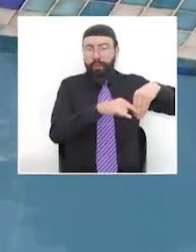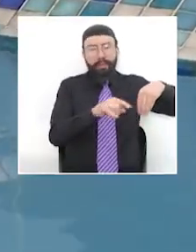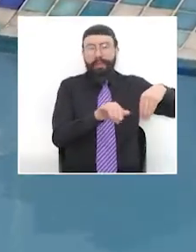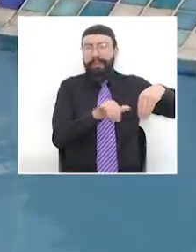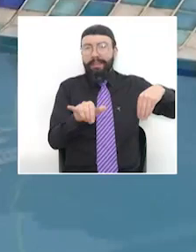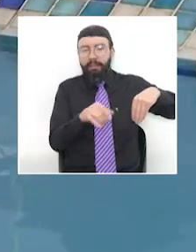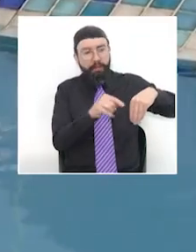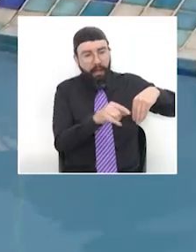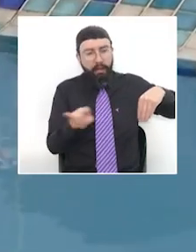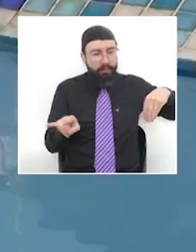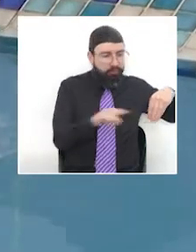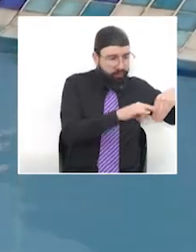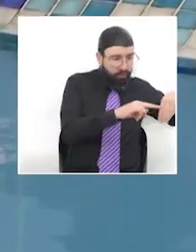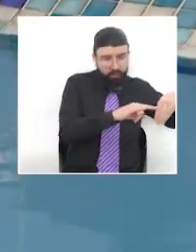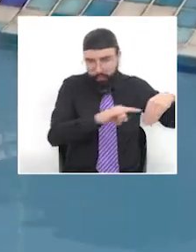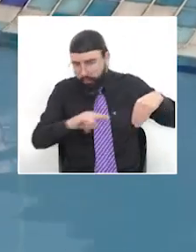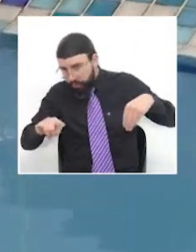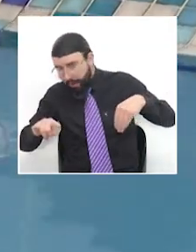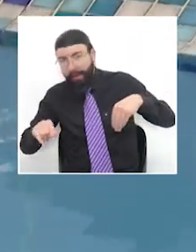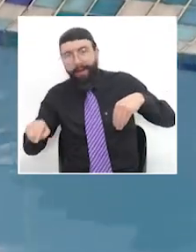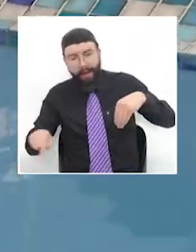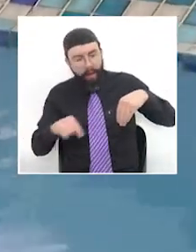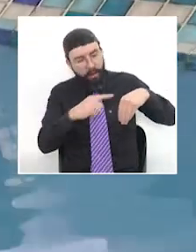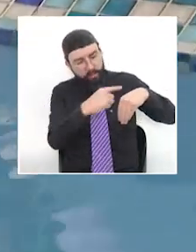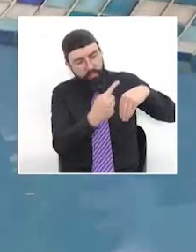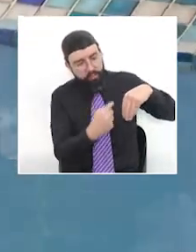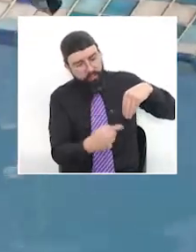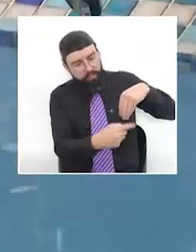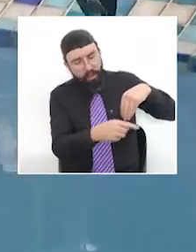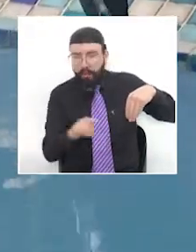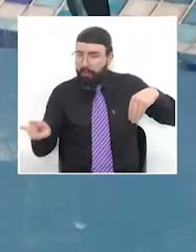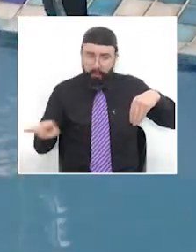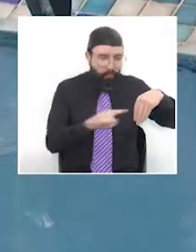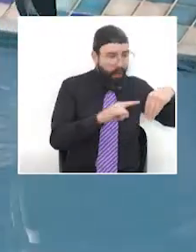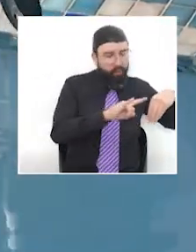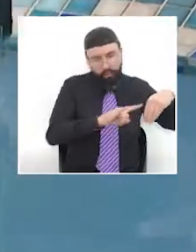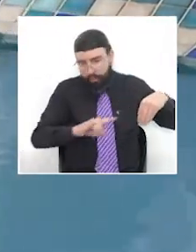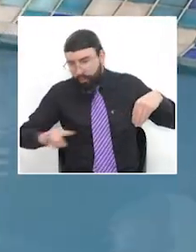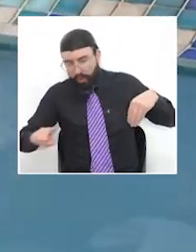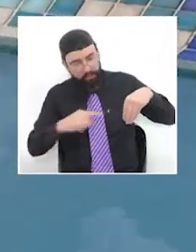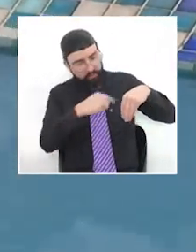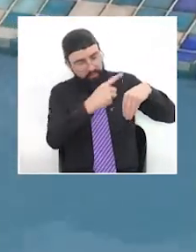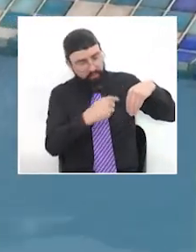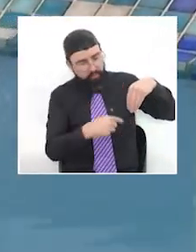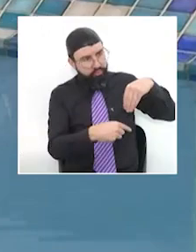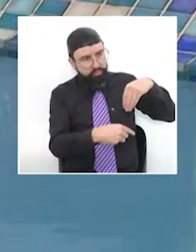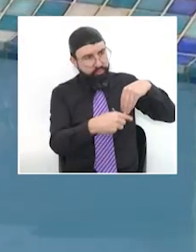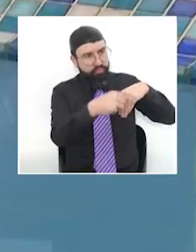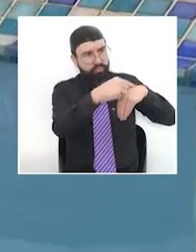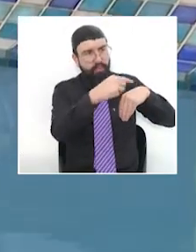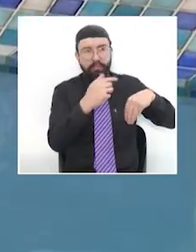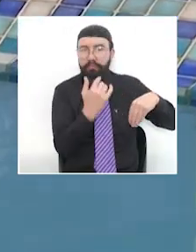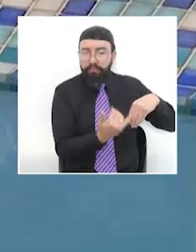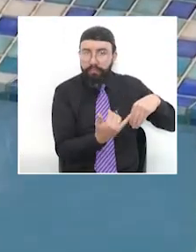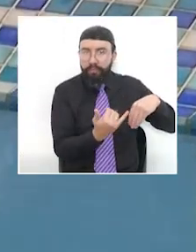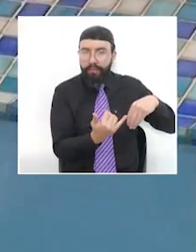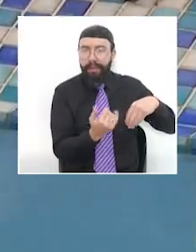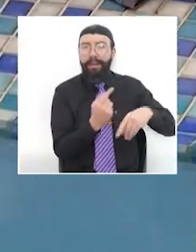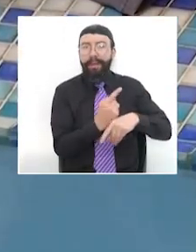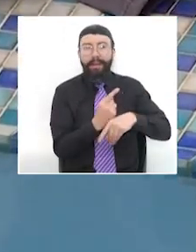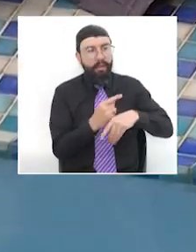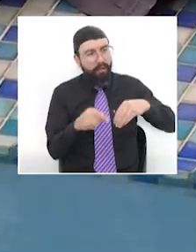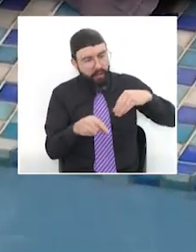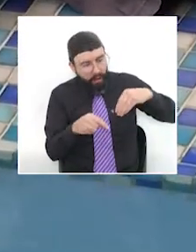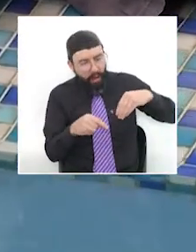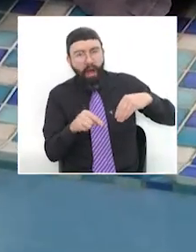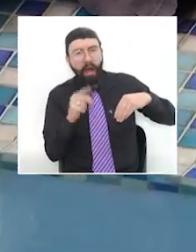de vuelta, de regreso, que llegan a la pantalla y en la pantalla... Acá la pantalla. Exacto. Ya me crean